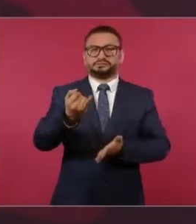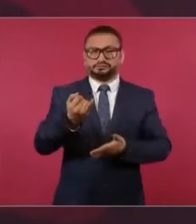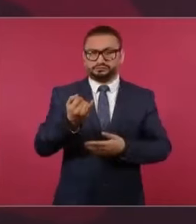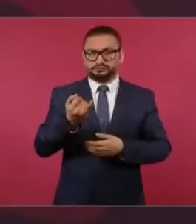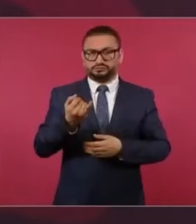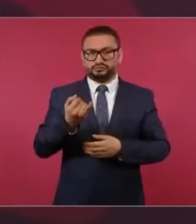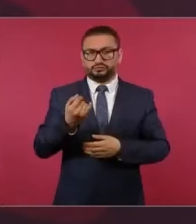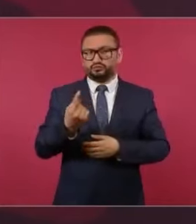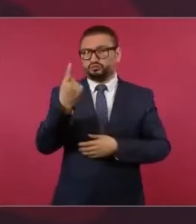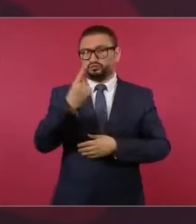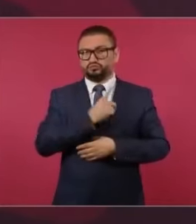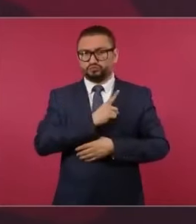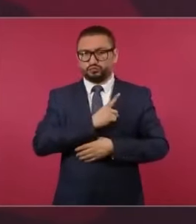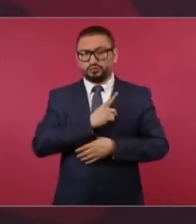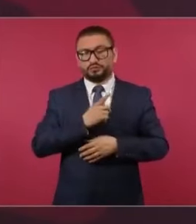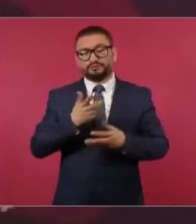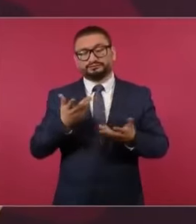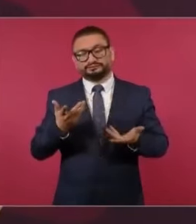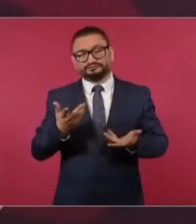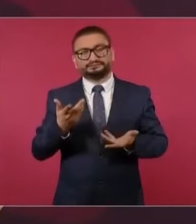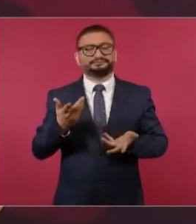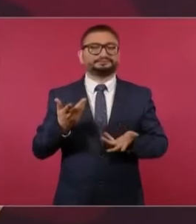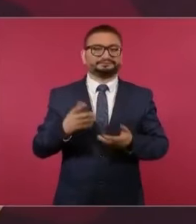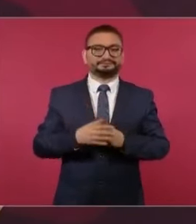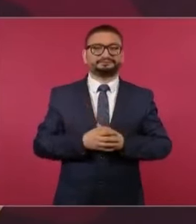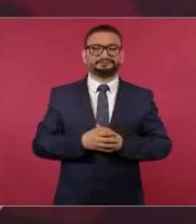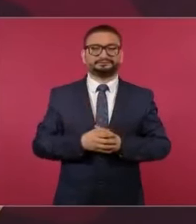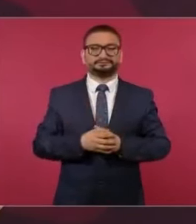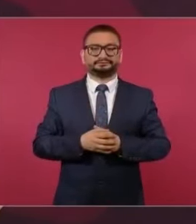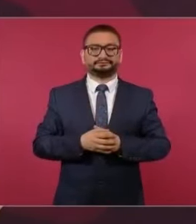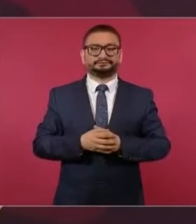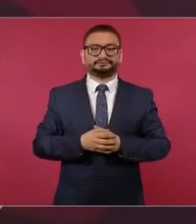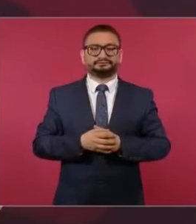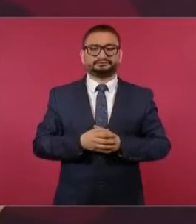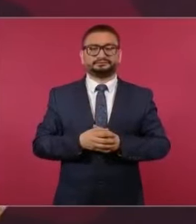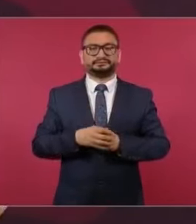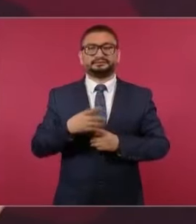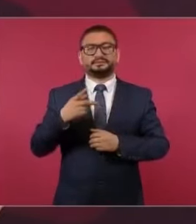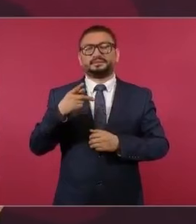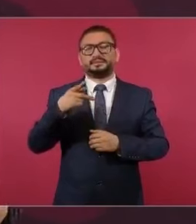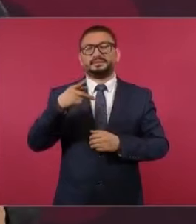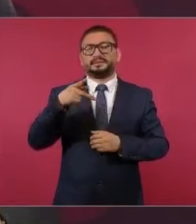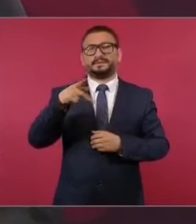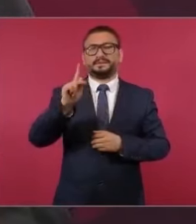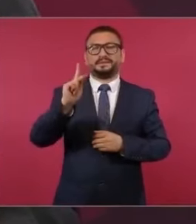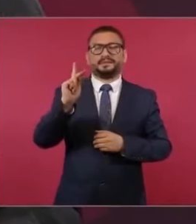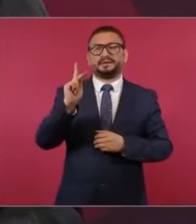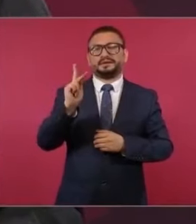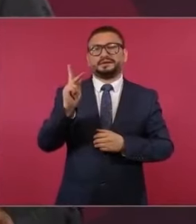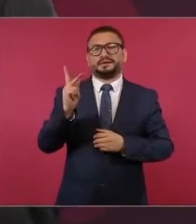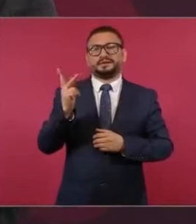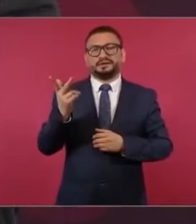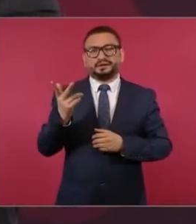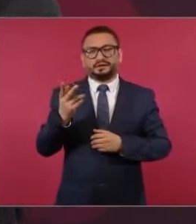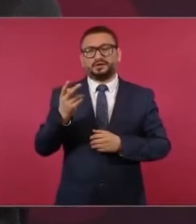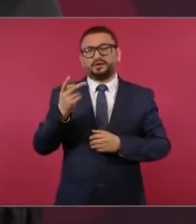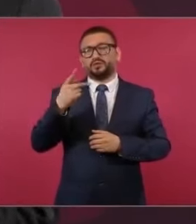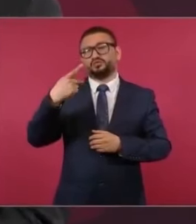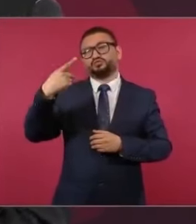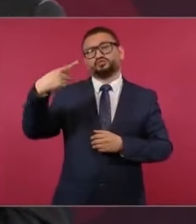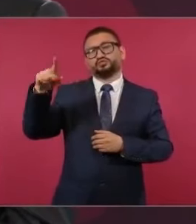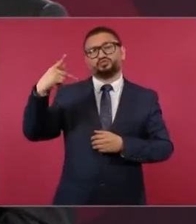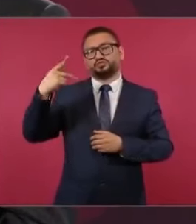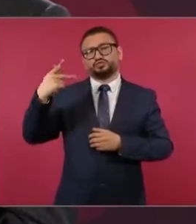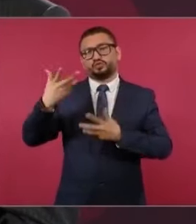busca establecer acuerdos que beneficien a ambas partes reconociendo la importancia de mantener una relación cordial y respetuosa entre México